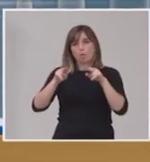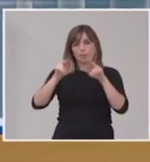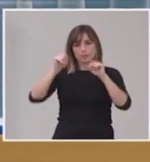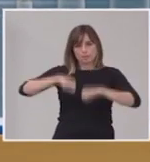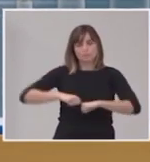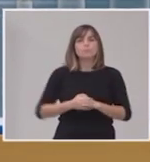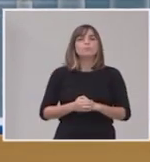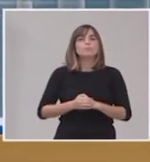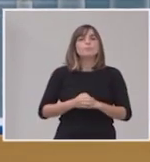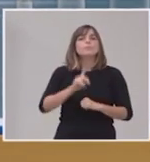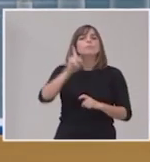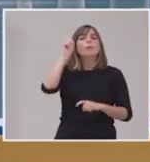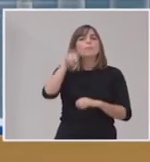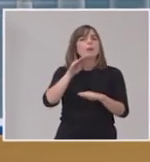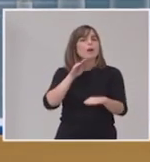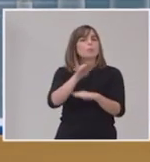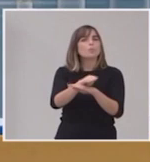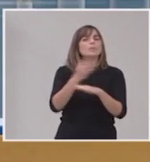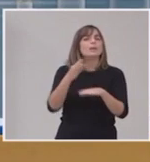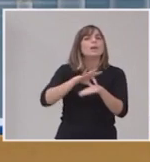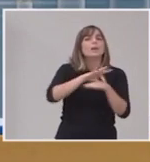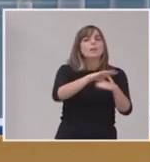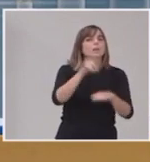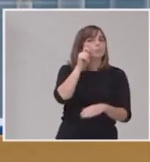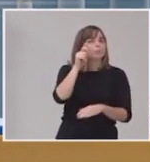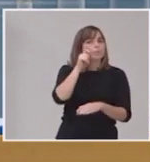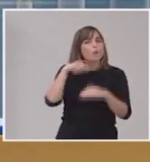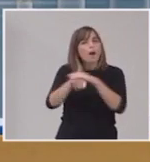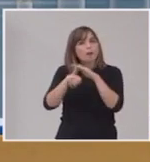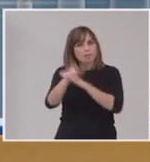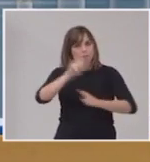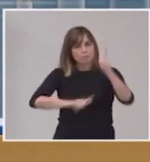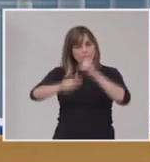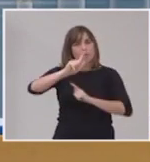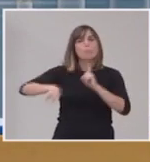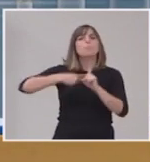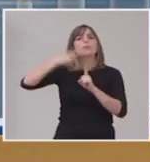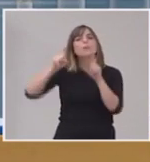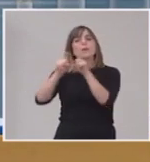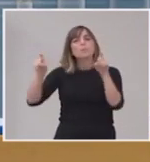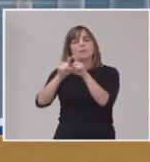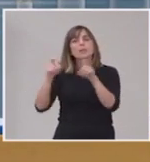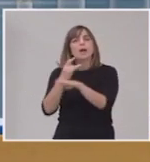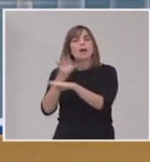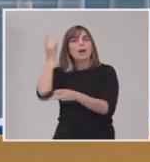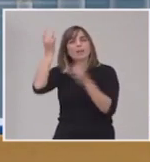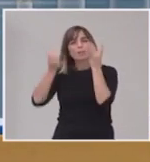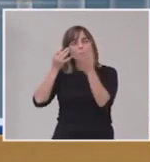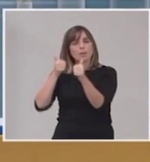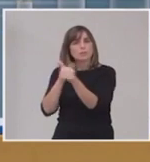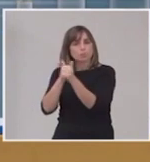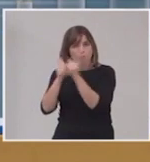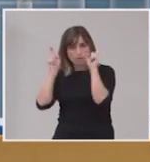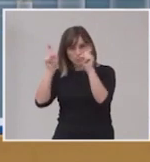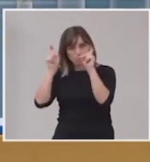También hemos acordado ayudas para guías de turismo, viaje, empresas dedicadas a la realización de actividades auxiliares de la